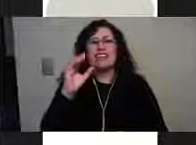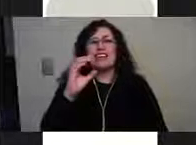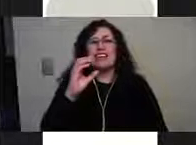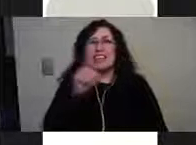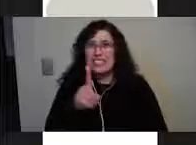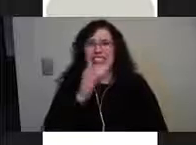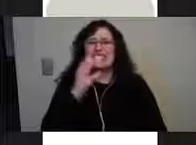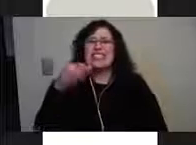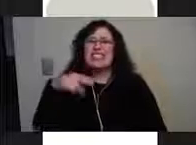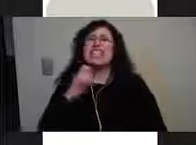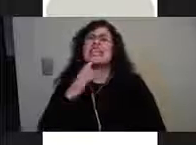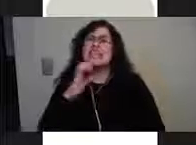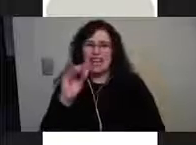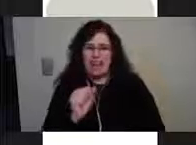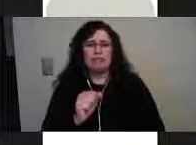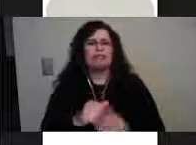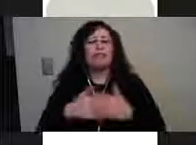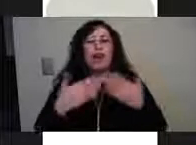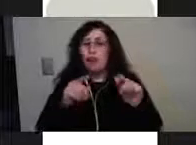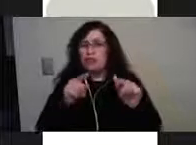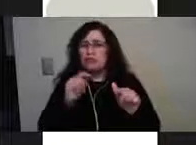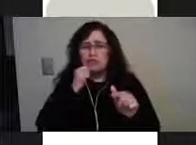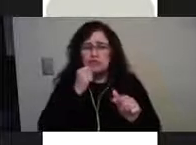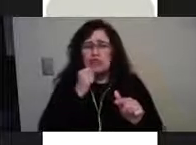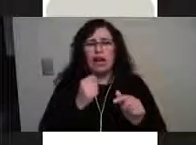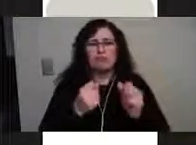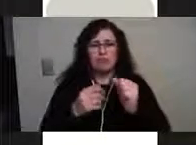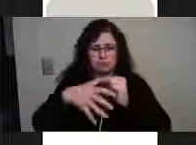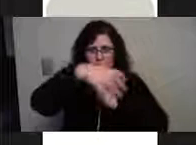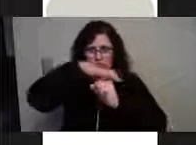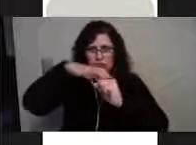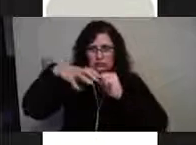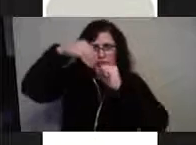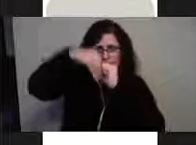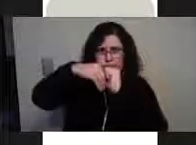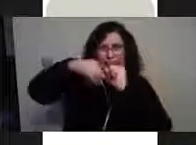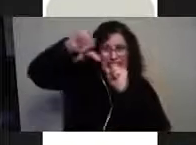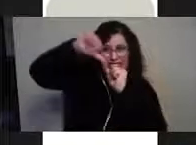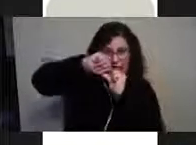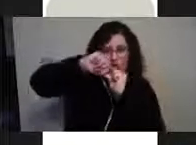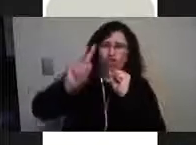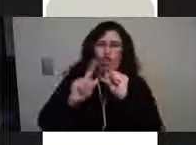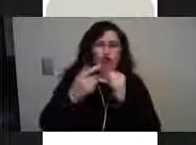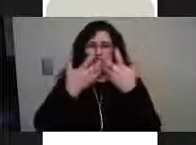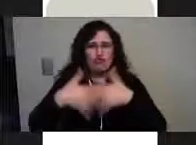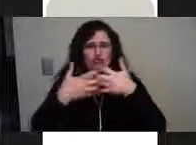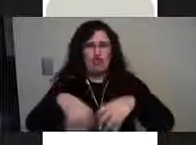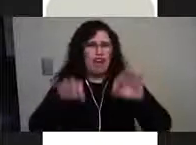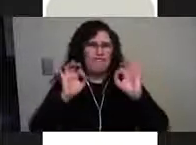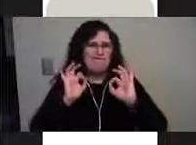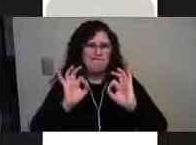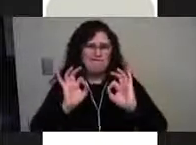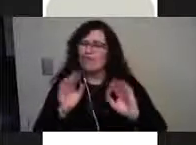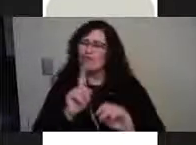Entonces, ¿y qué es el resultado de que la parte central del cerebro no funciona adecuadamente? Recuerden que los ganglios basales son